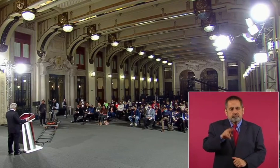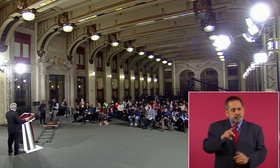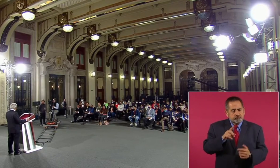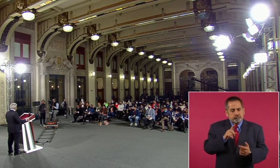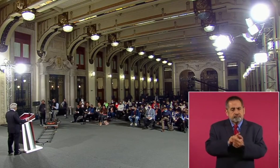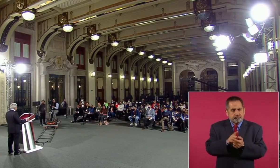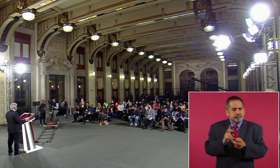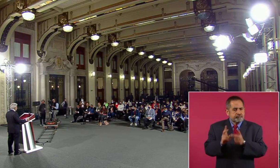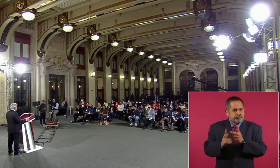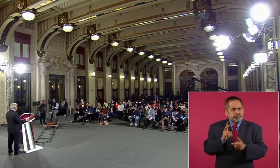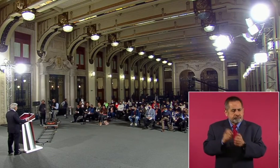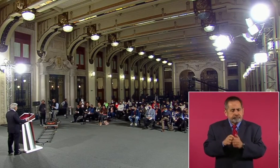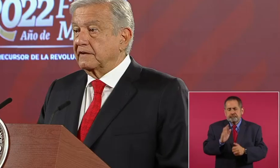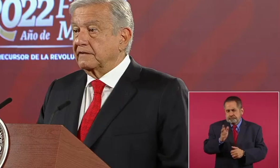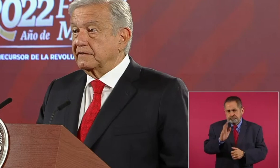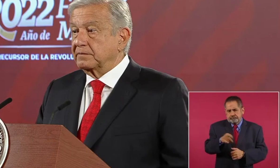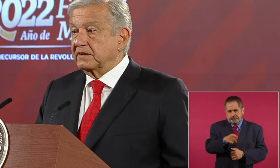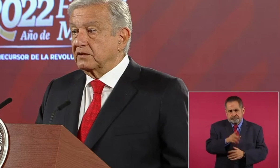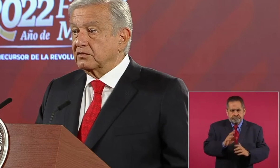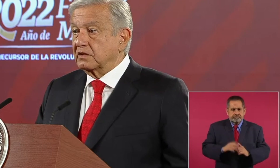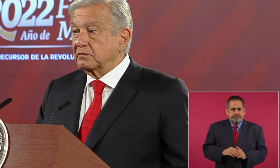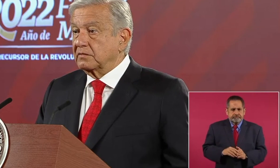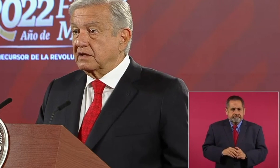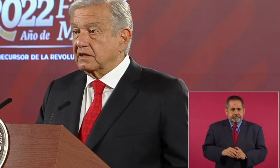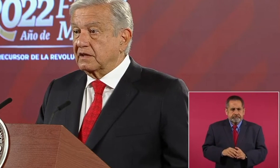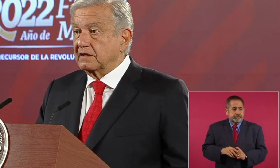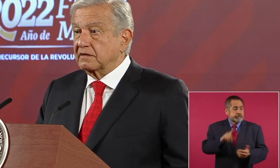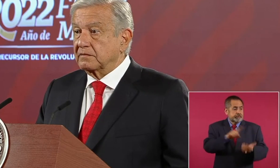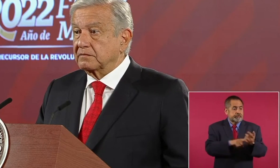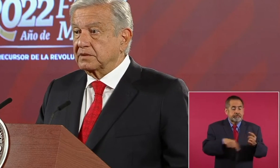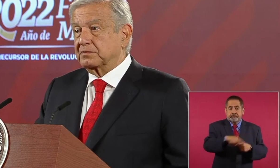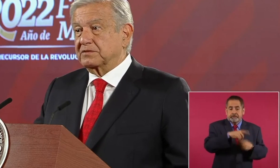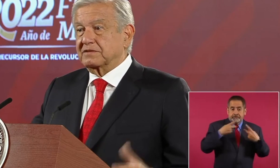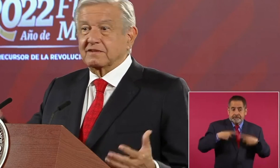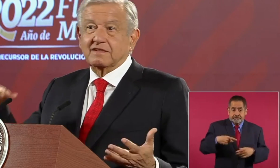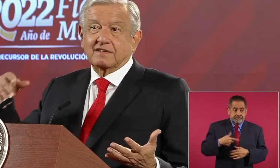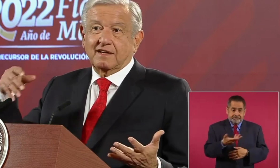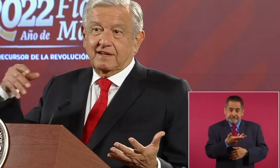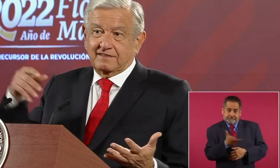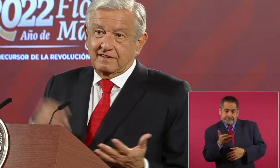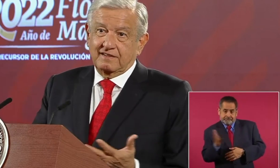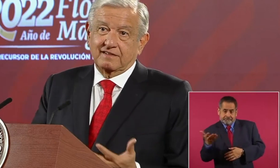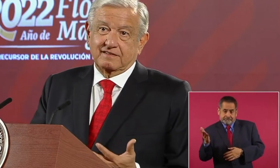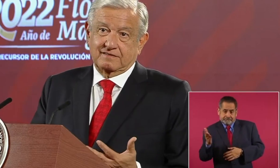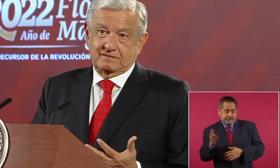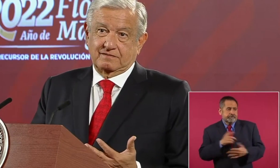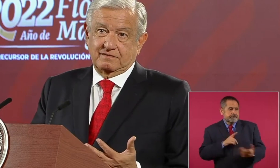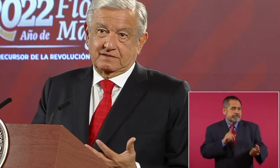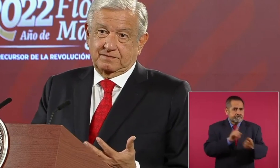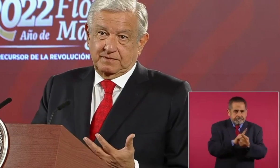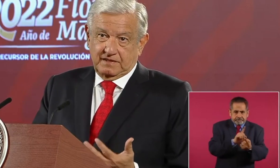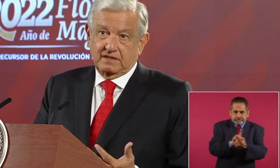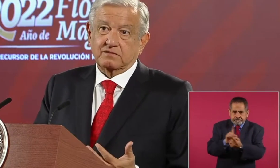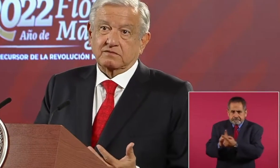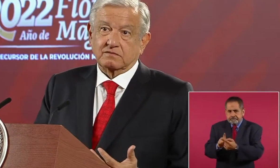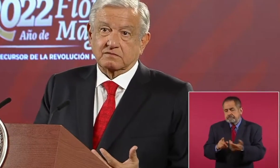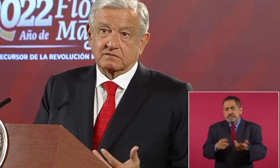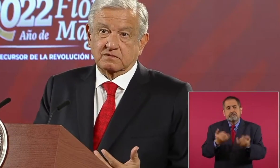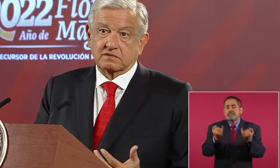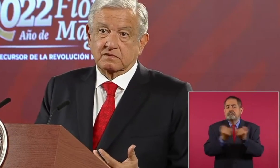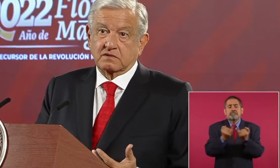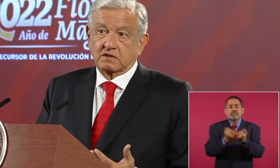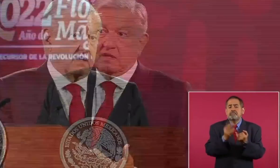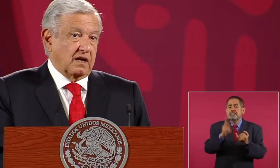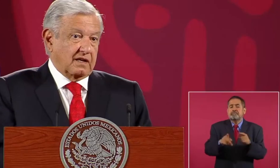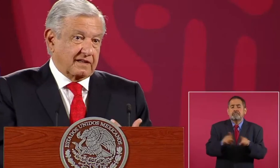una lengua, mayores posibilidades de expresión tenemos. Entonces, por eso es que hay una lengua de señas mexicana muy particular con sus